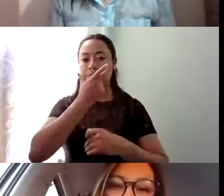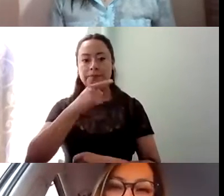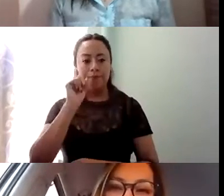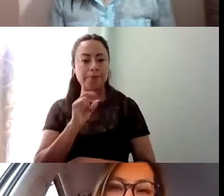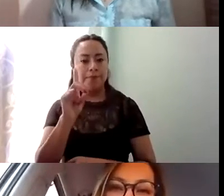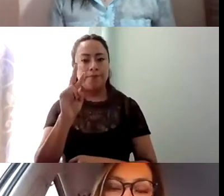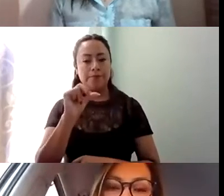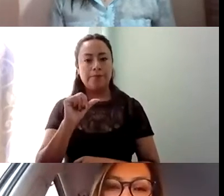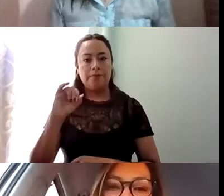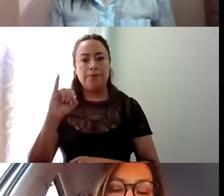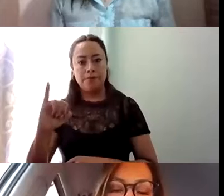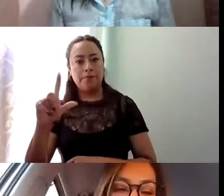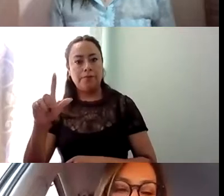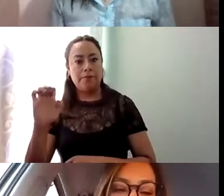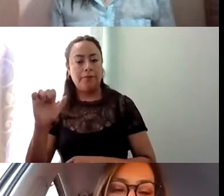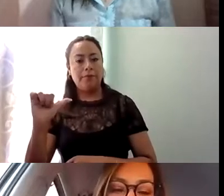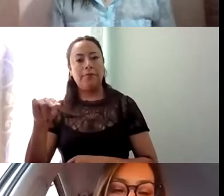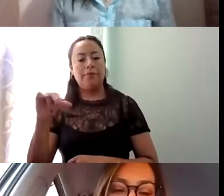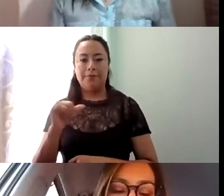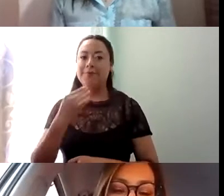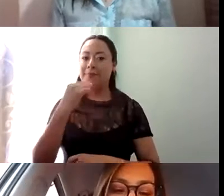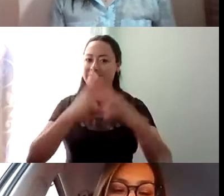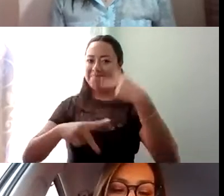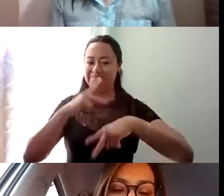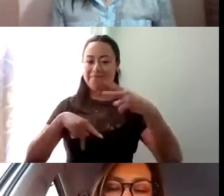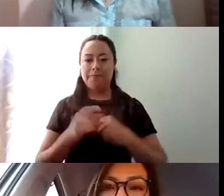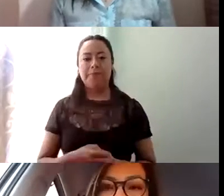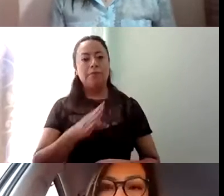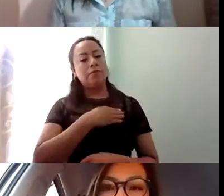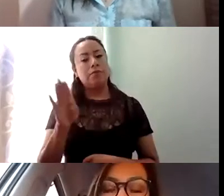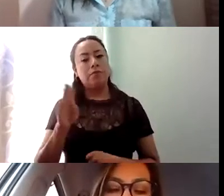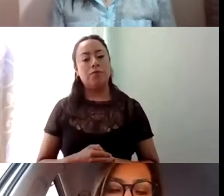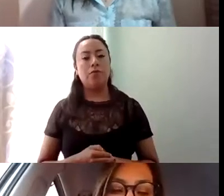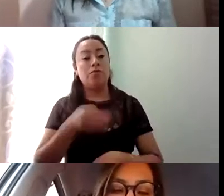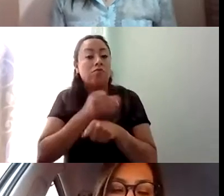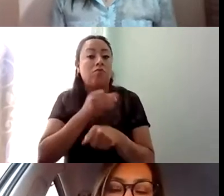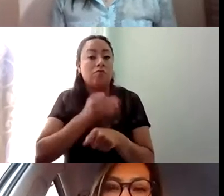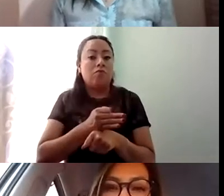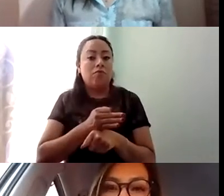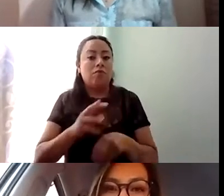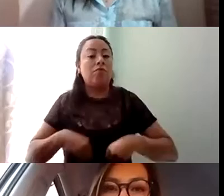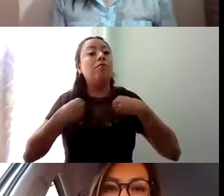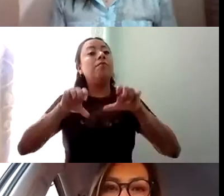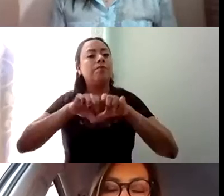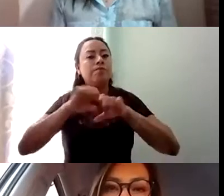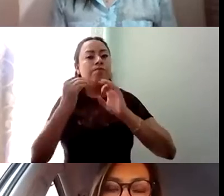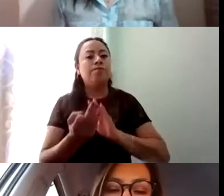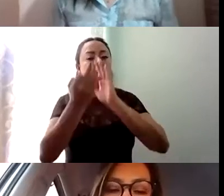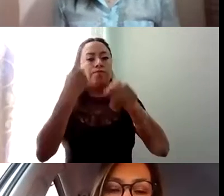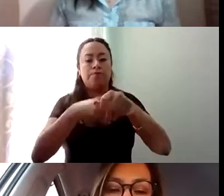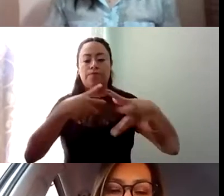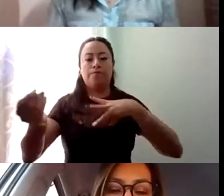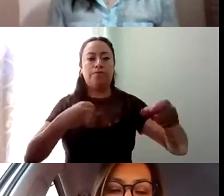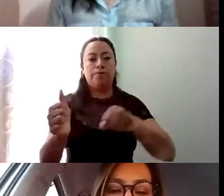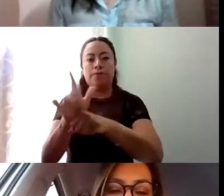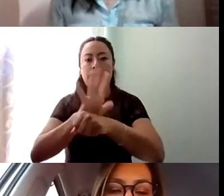Ileana, bienvenida sea usted. Y bueno, pues en el actual escenario al cual nos enfrentamos derivado de la pandemia,